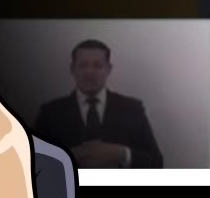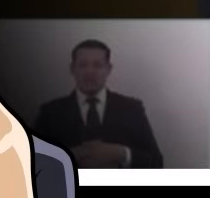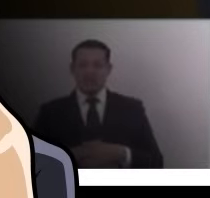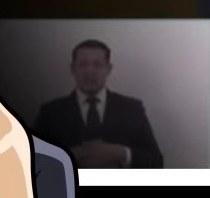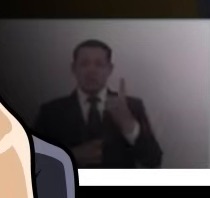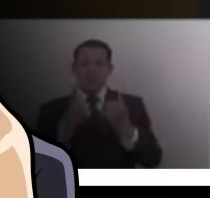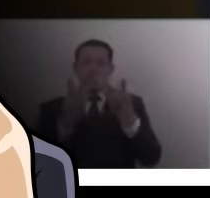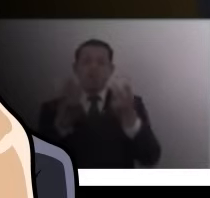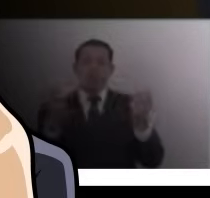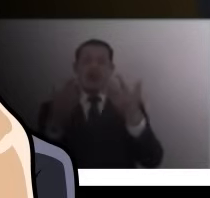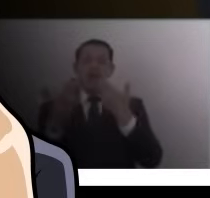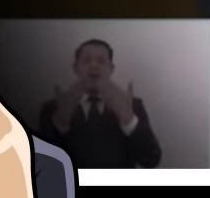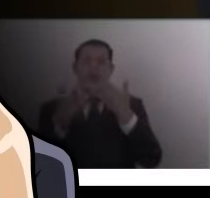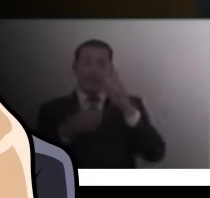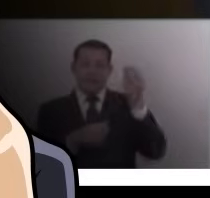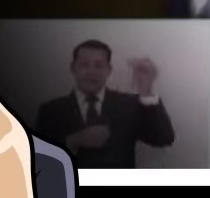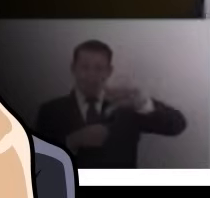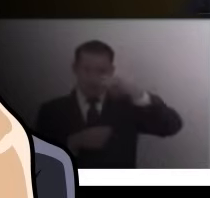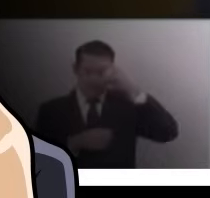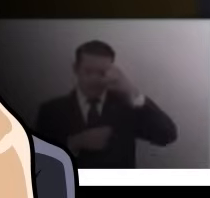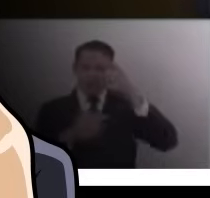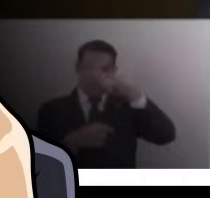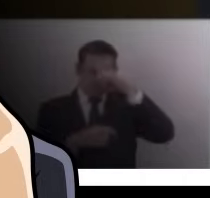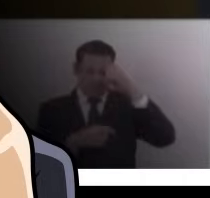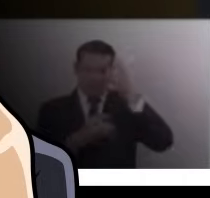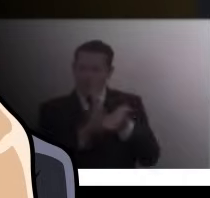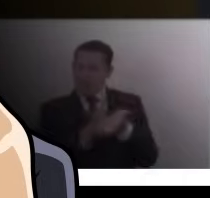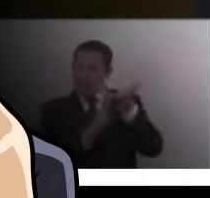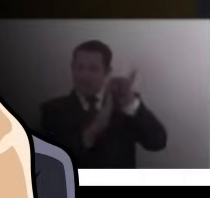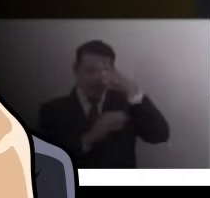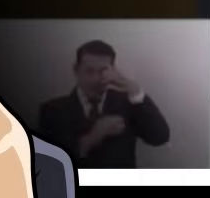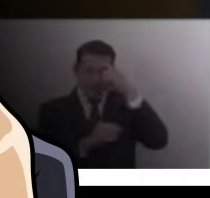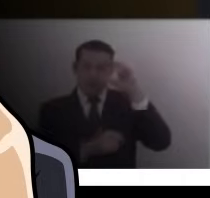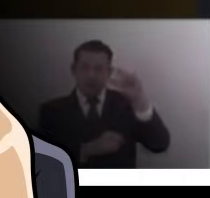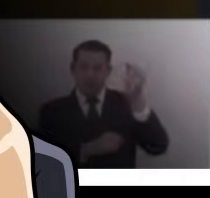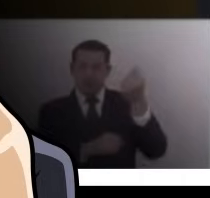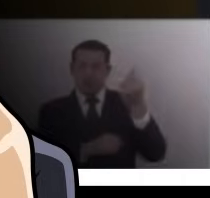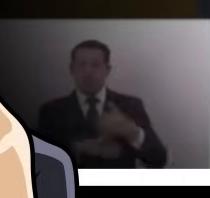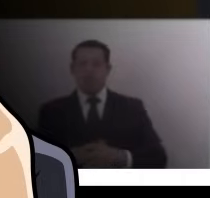¿Con qué solvencia hablan de una mala administración si hemos hecho más con menos dinero?